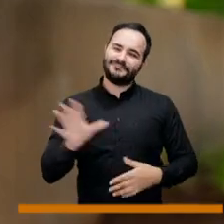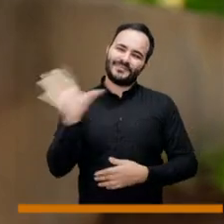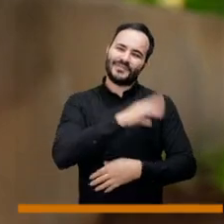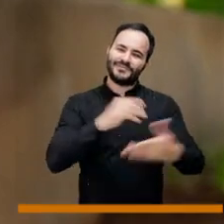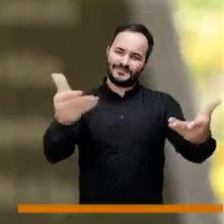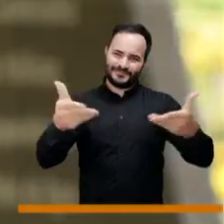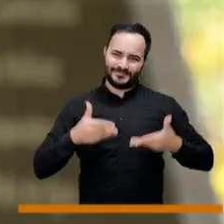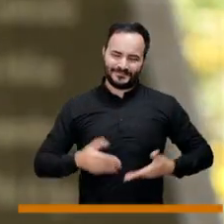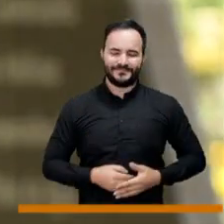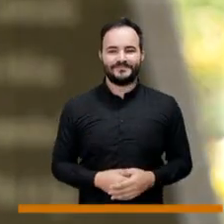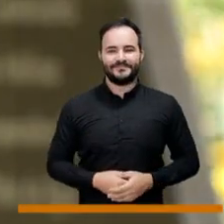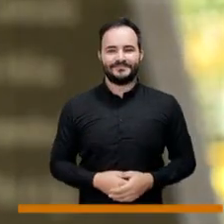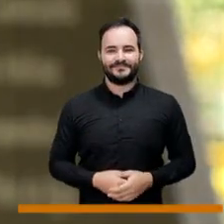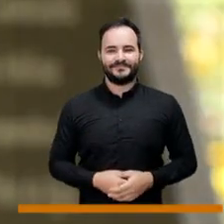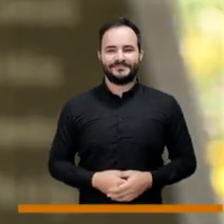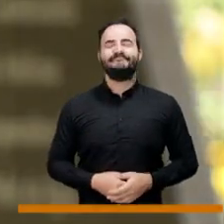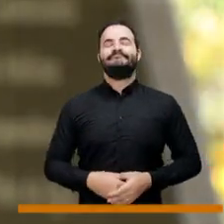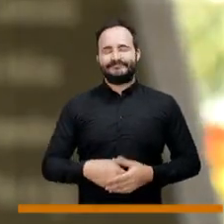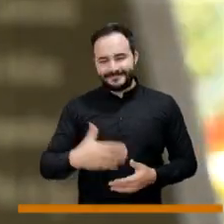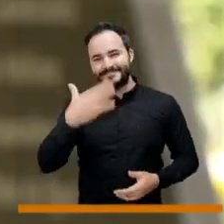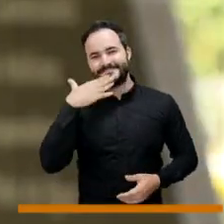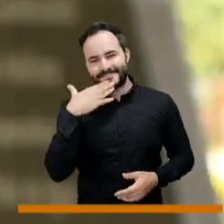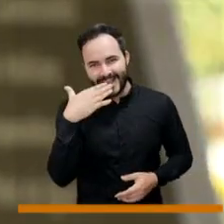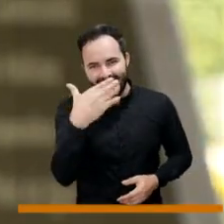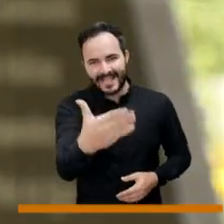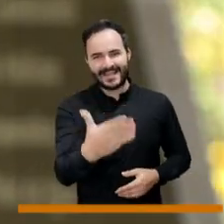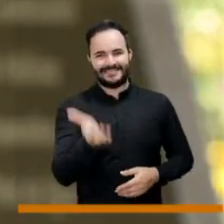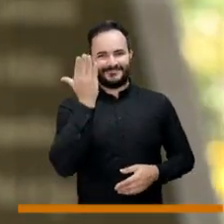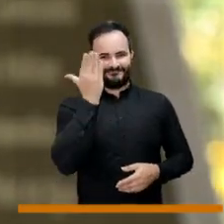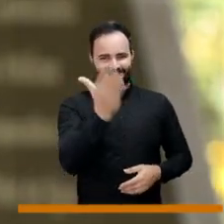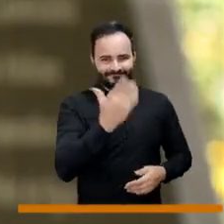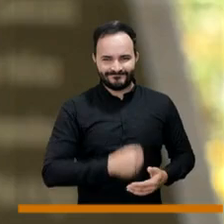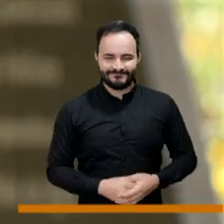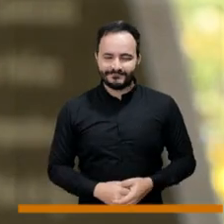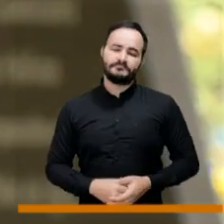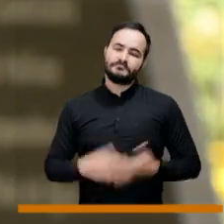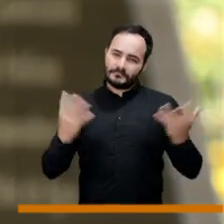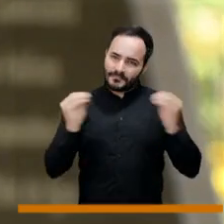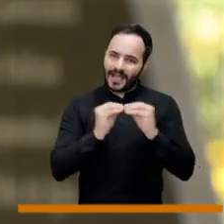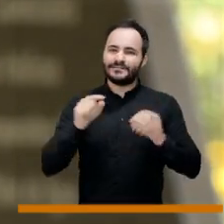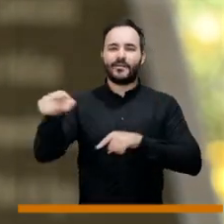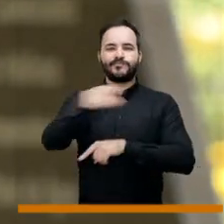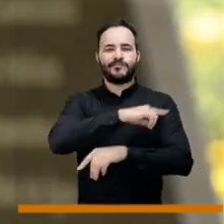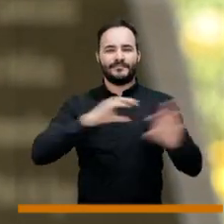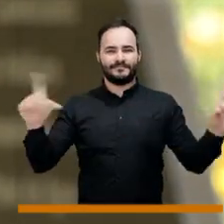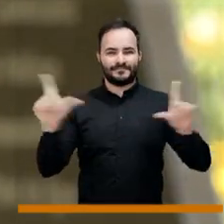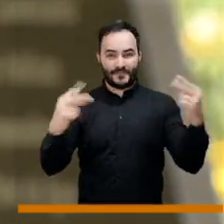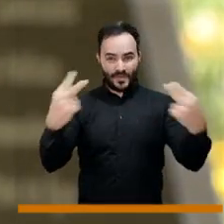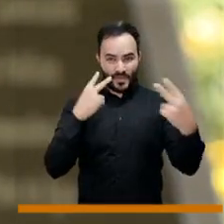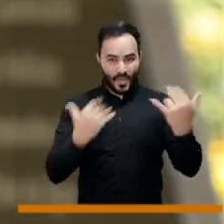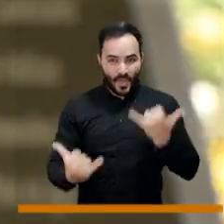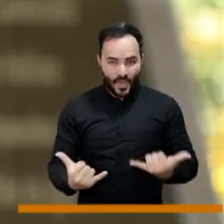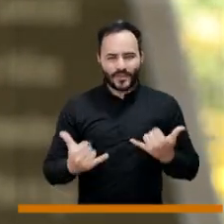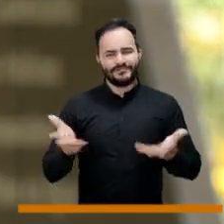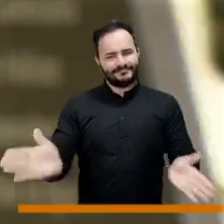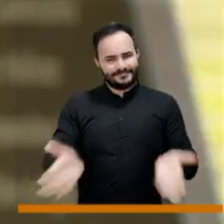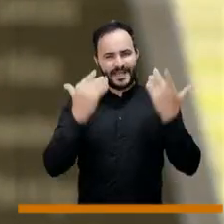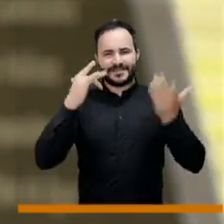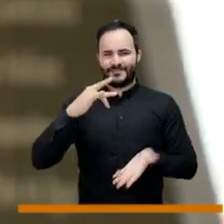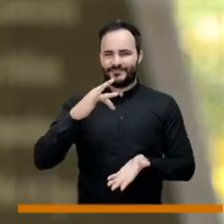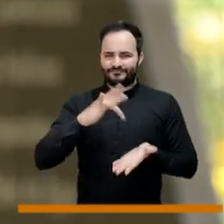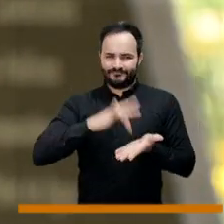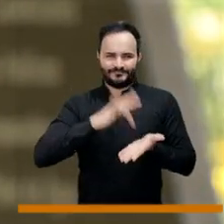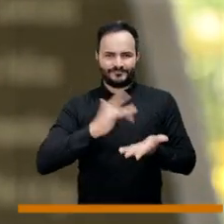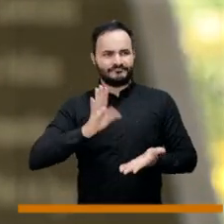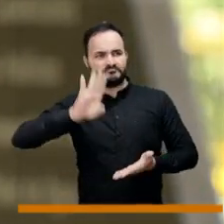Gente. Camilo, muchísimas gracias, y la invitación, por supuesto, a nuestros televidentes a que sigan participando a través de nuestras